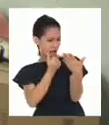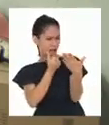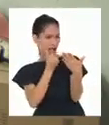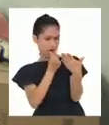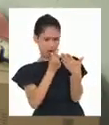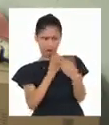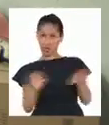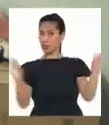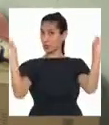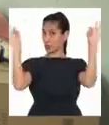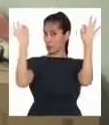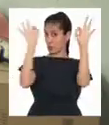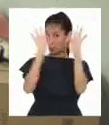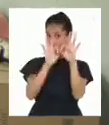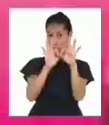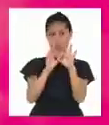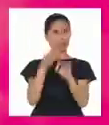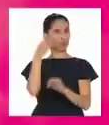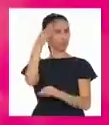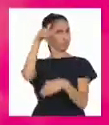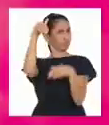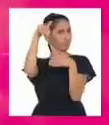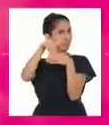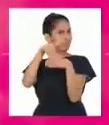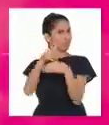este momento.